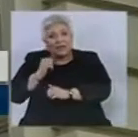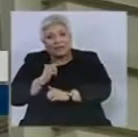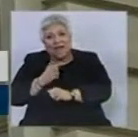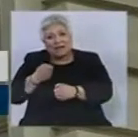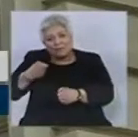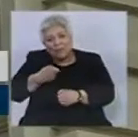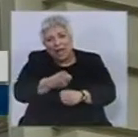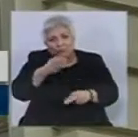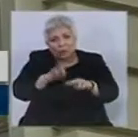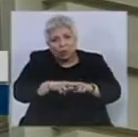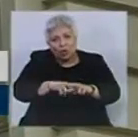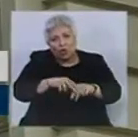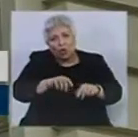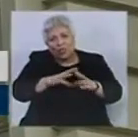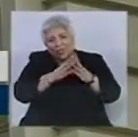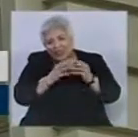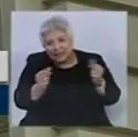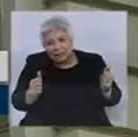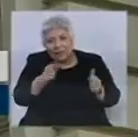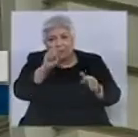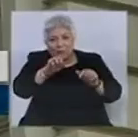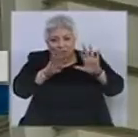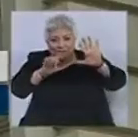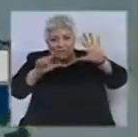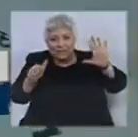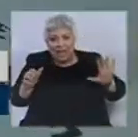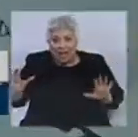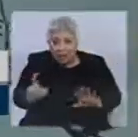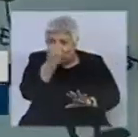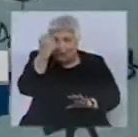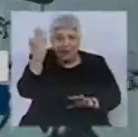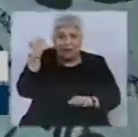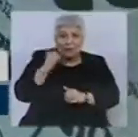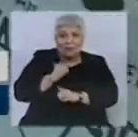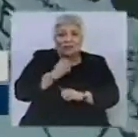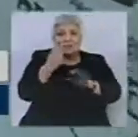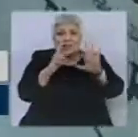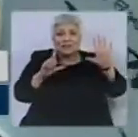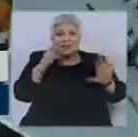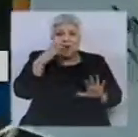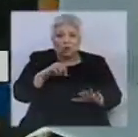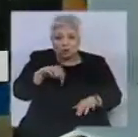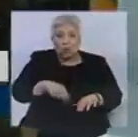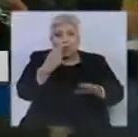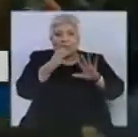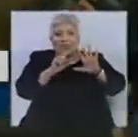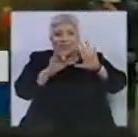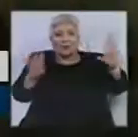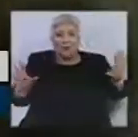silencio lo mantuvo desaparecido hasta que sus restos fueron hallados en el batallón 13 el 27 de agosto de este año